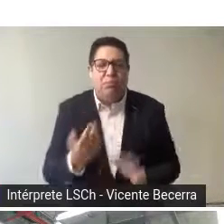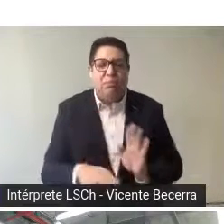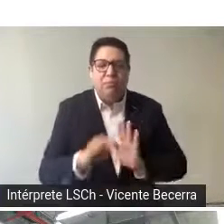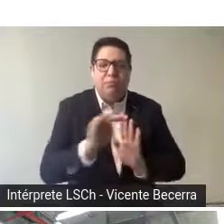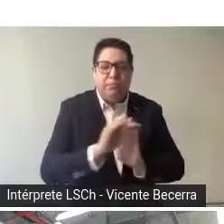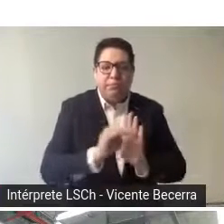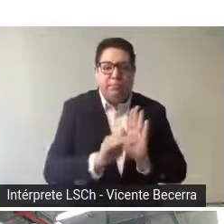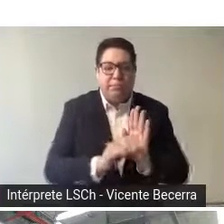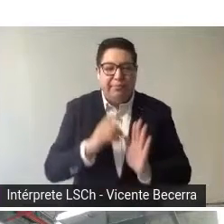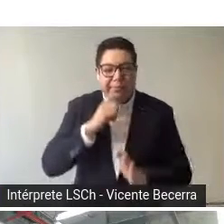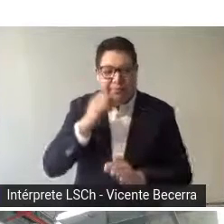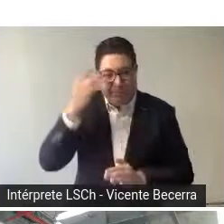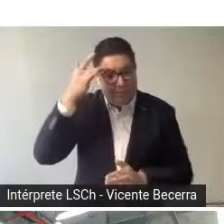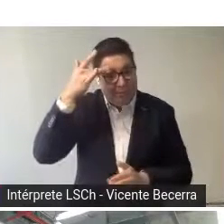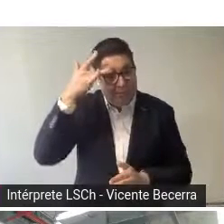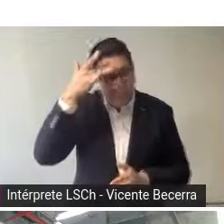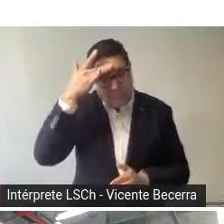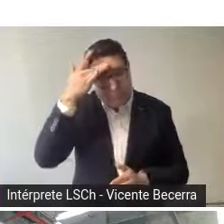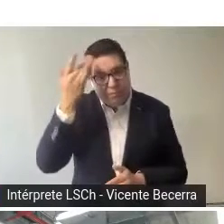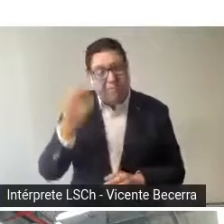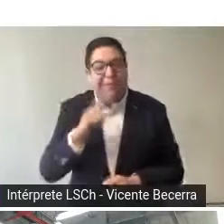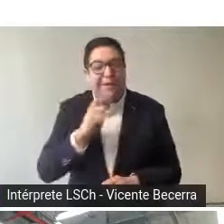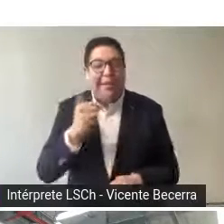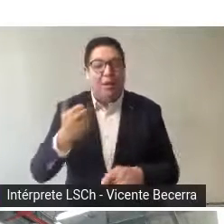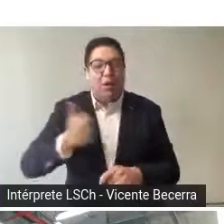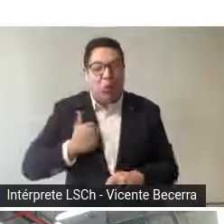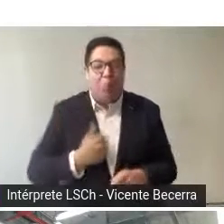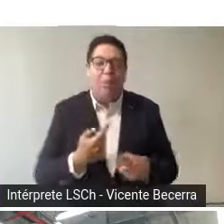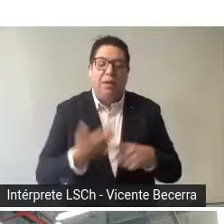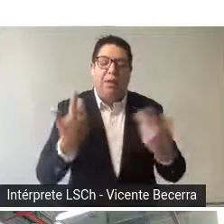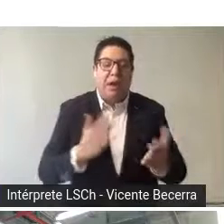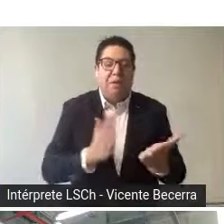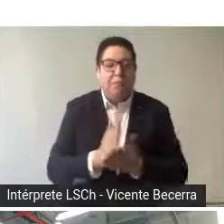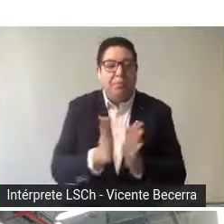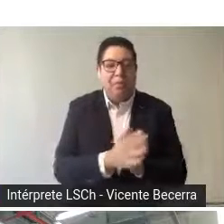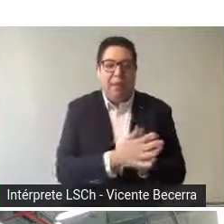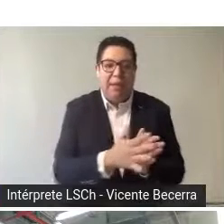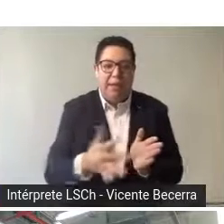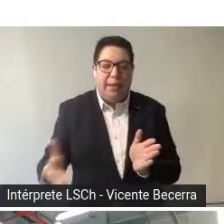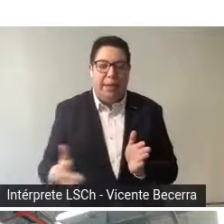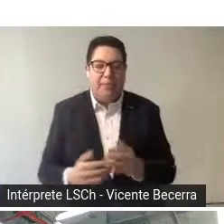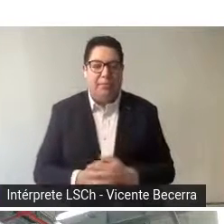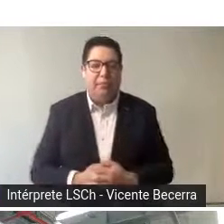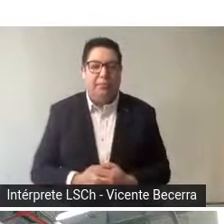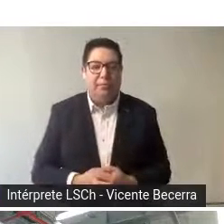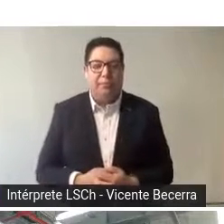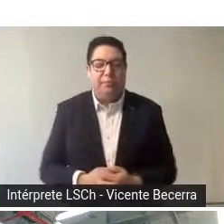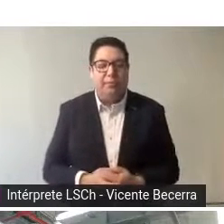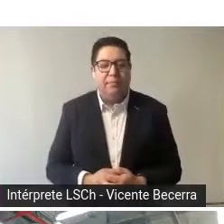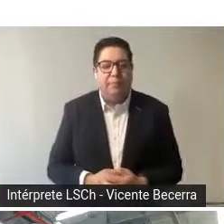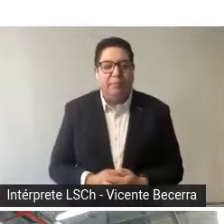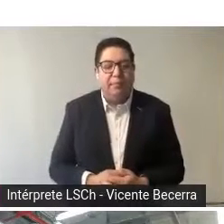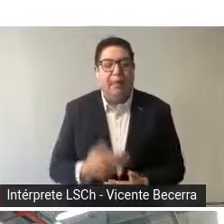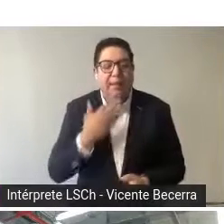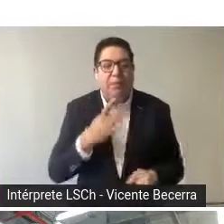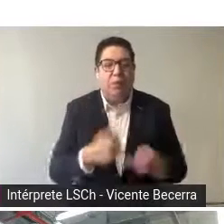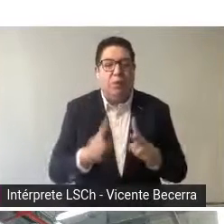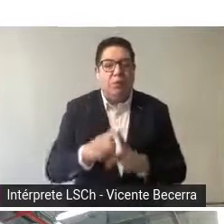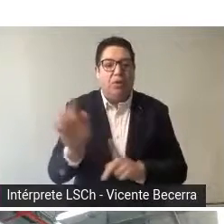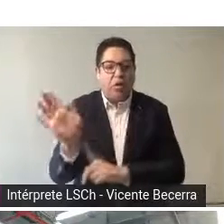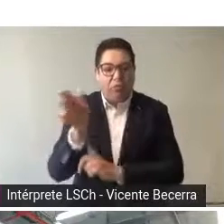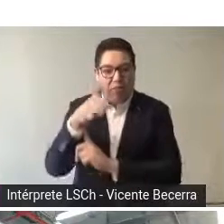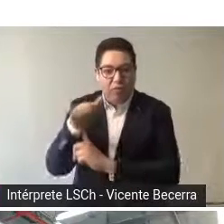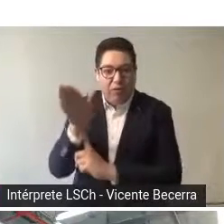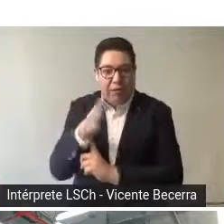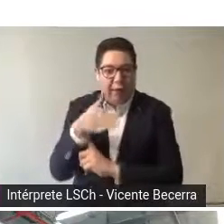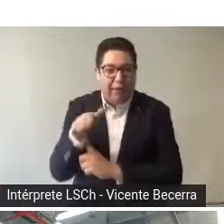debía cumplirse, que era la instalación, que era, me refiero a la bandera, que estuviera